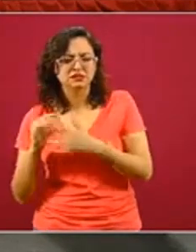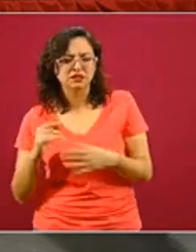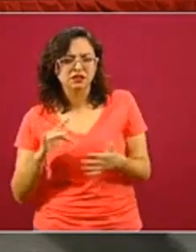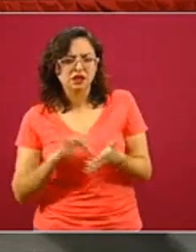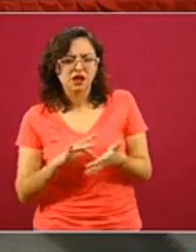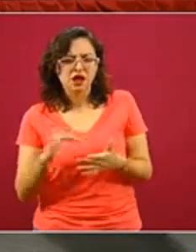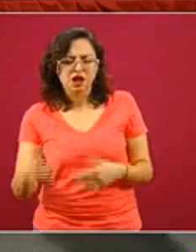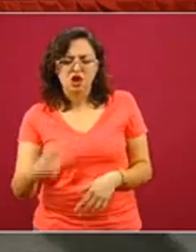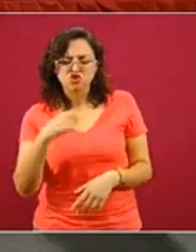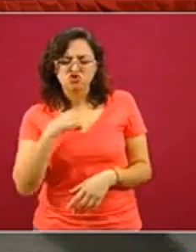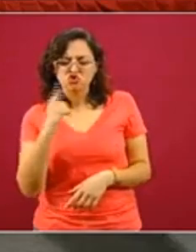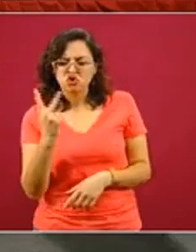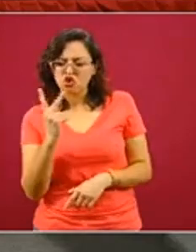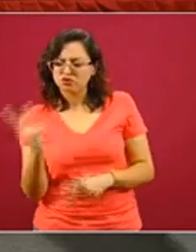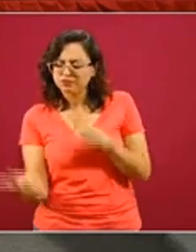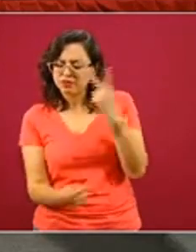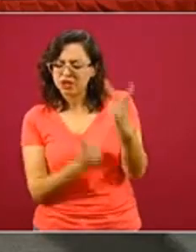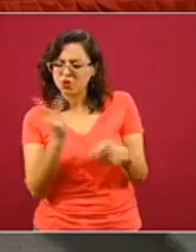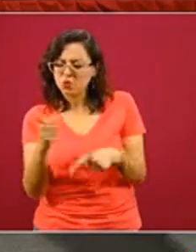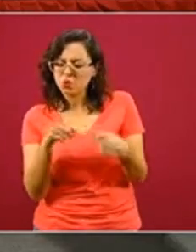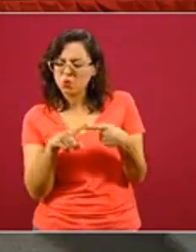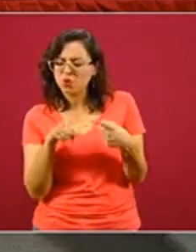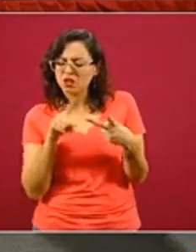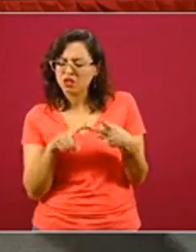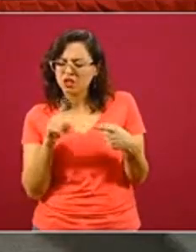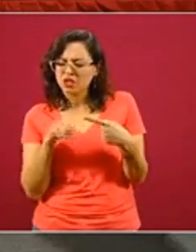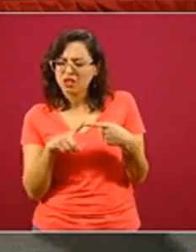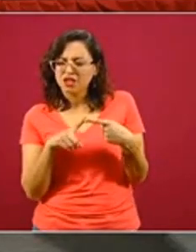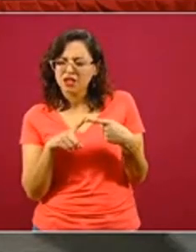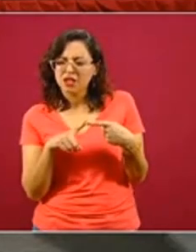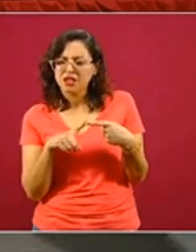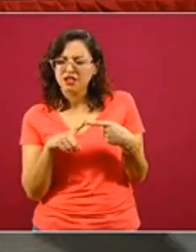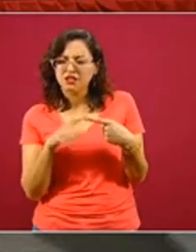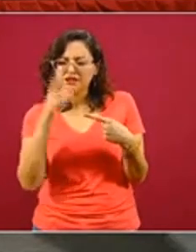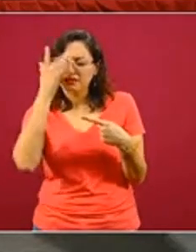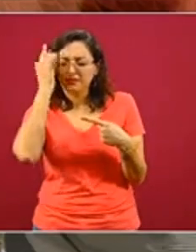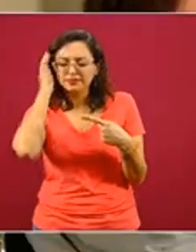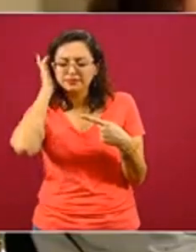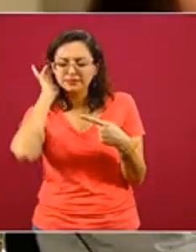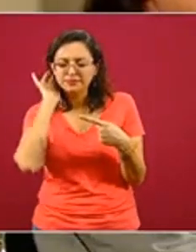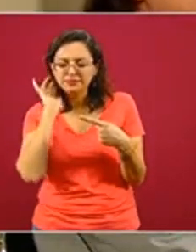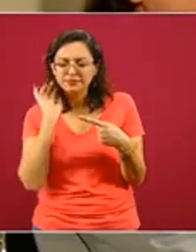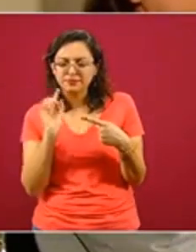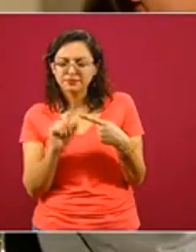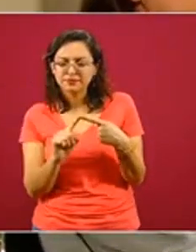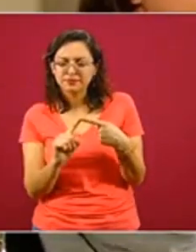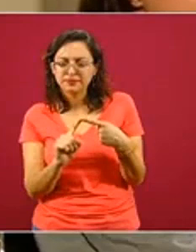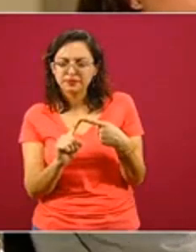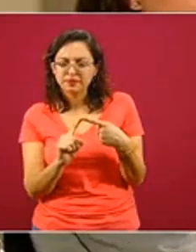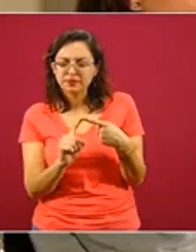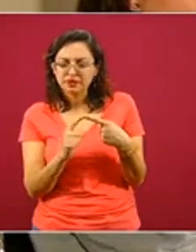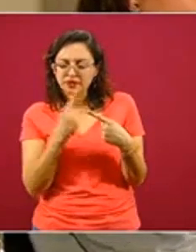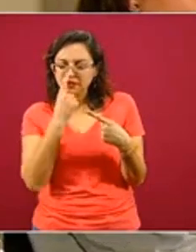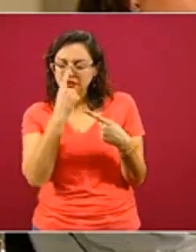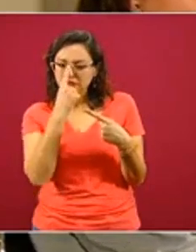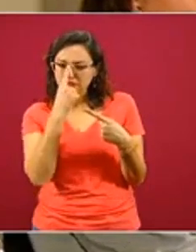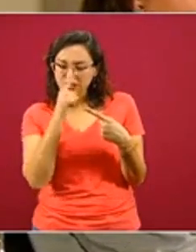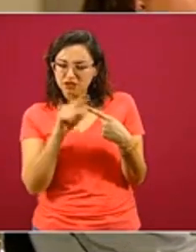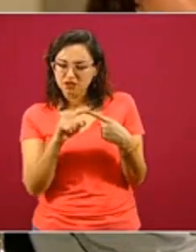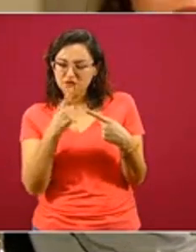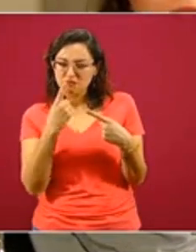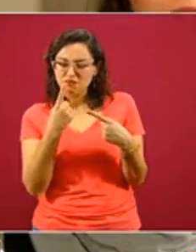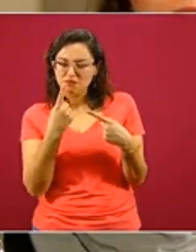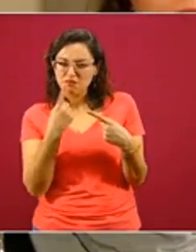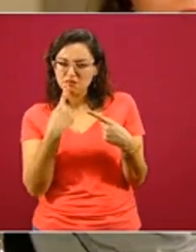los indicadores que presentó usted, con los cuales evalúan el riesgo del semáforo. Se